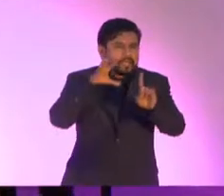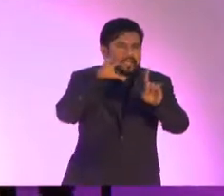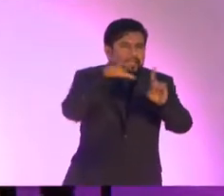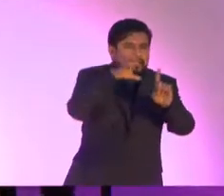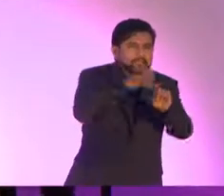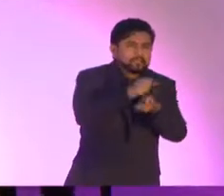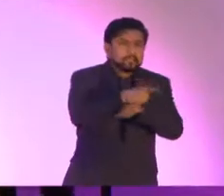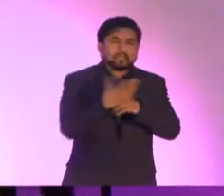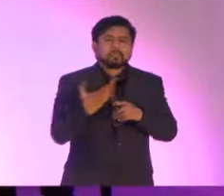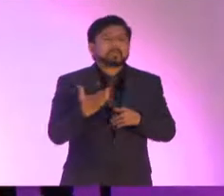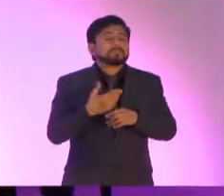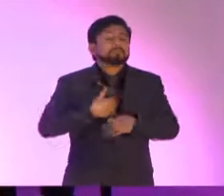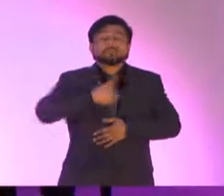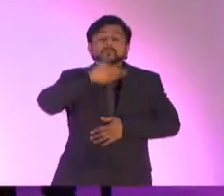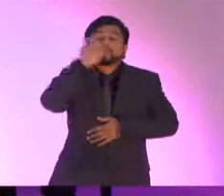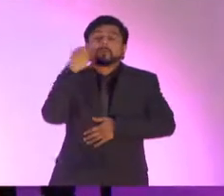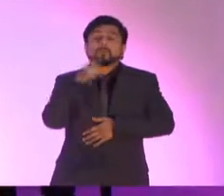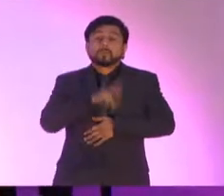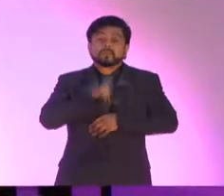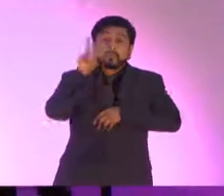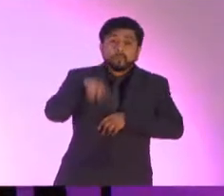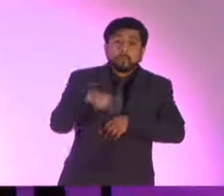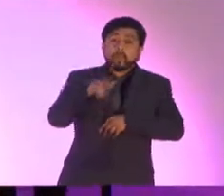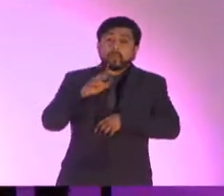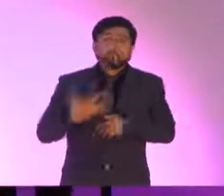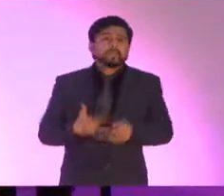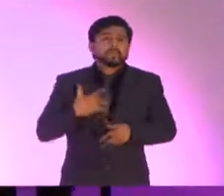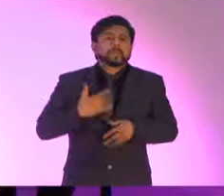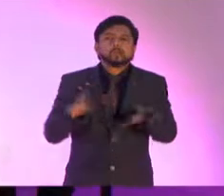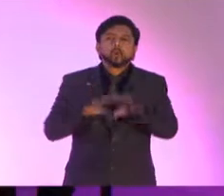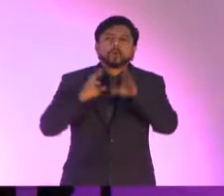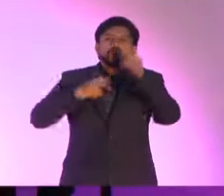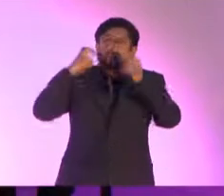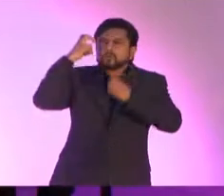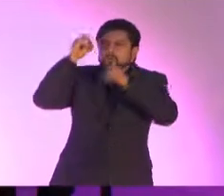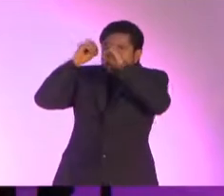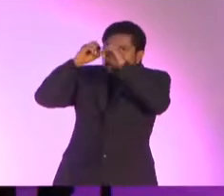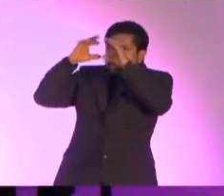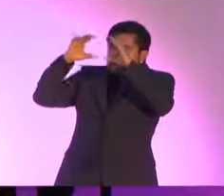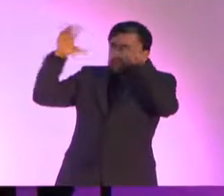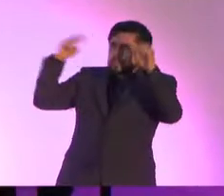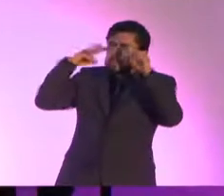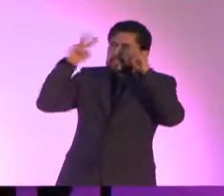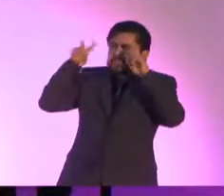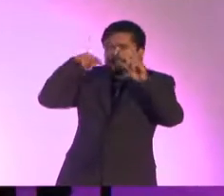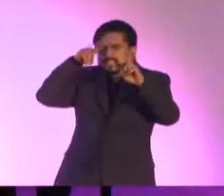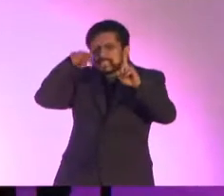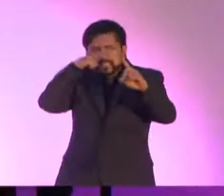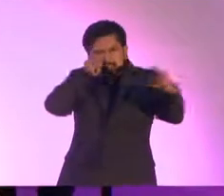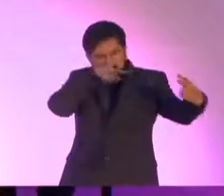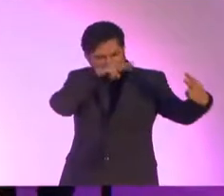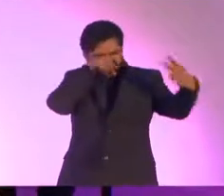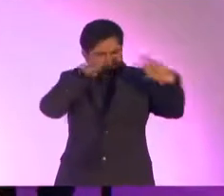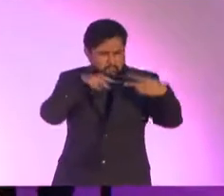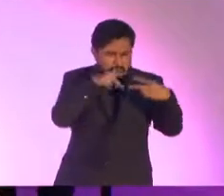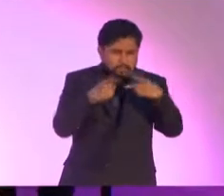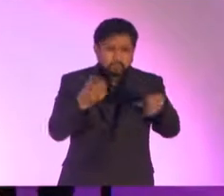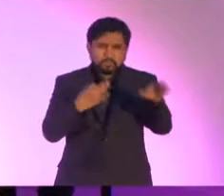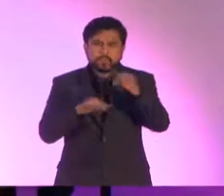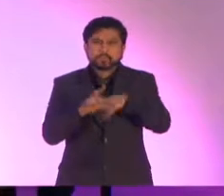No sabíamos si era real, pero vivíamos en un sueño constante. Ojos inquietos nos miraban benditos